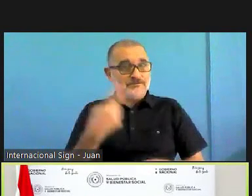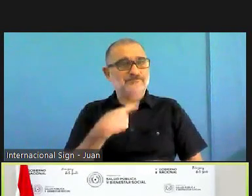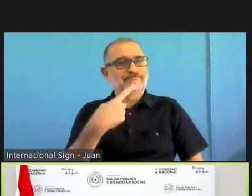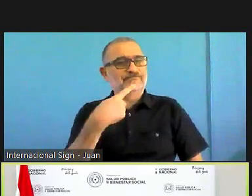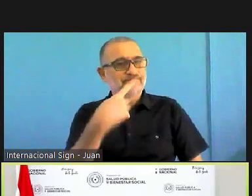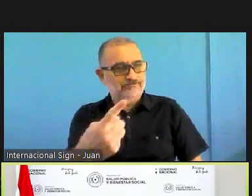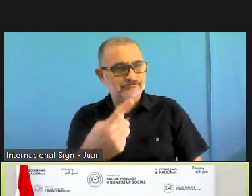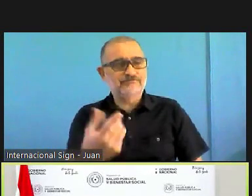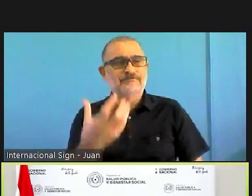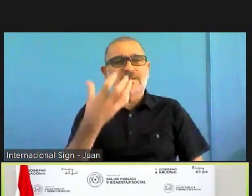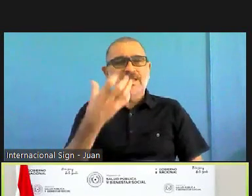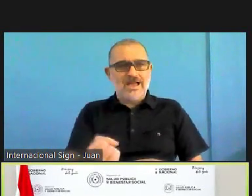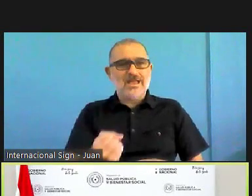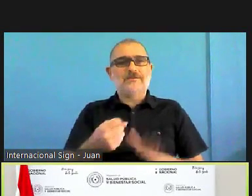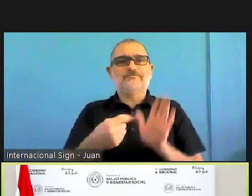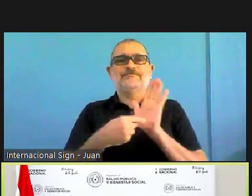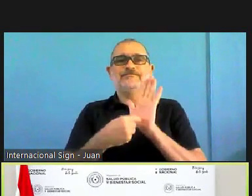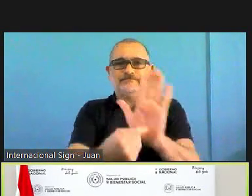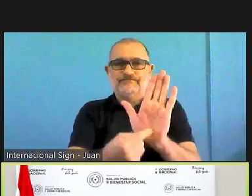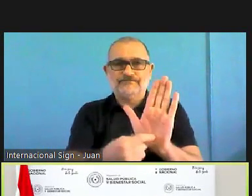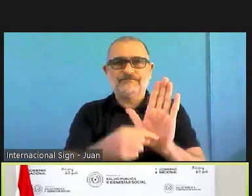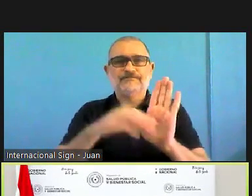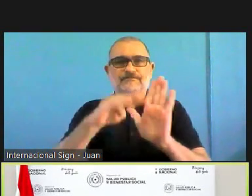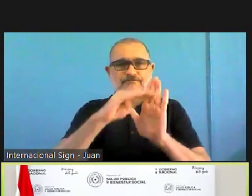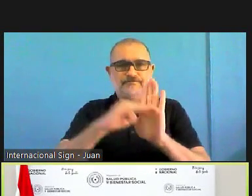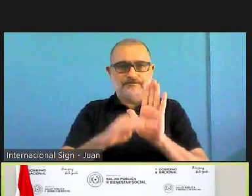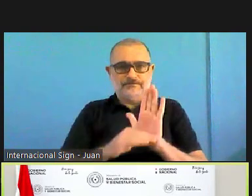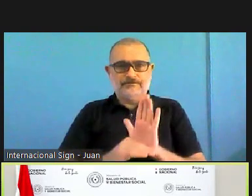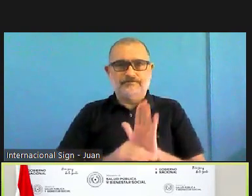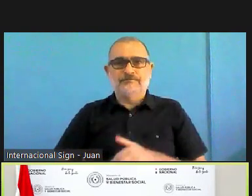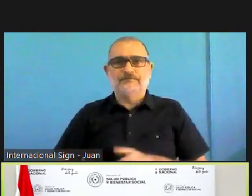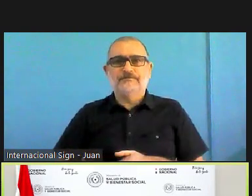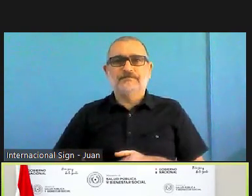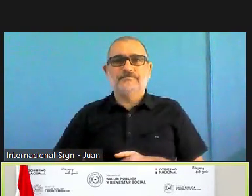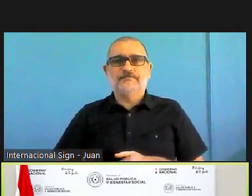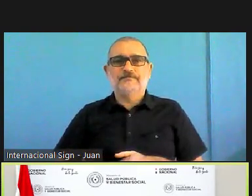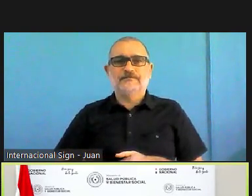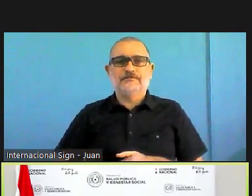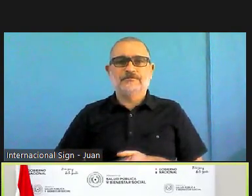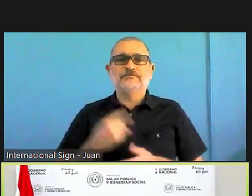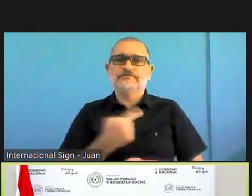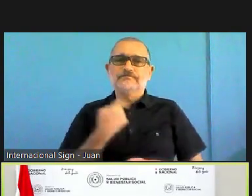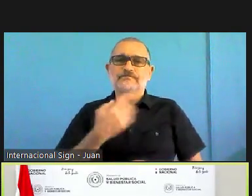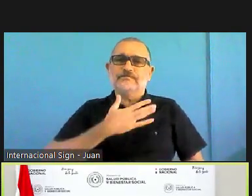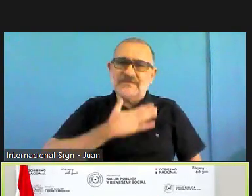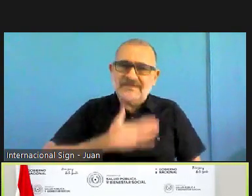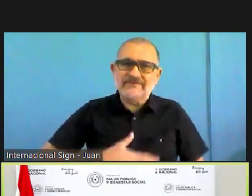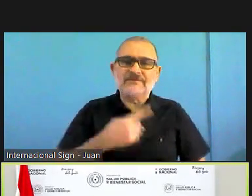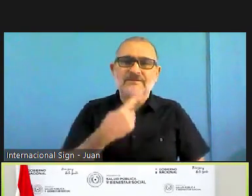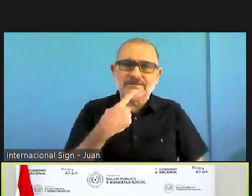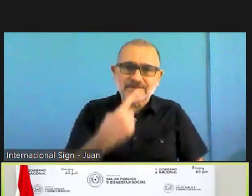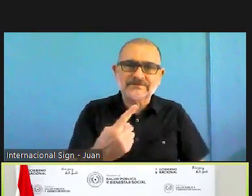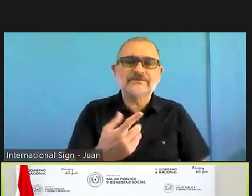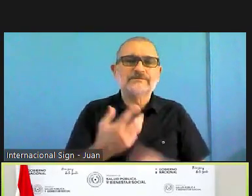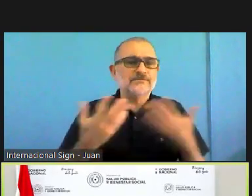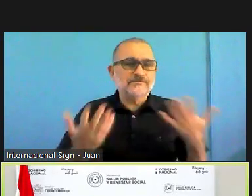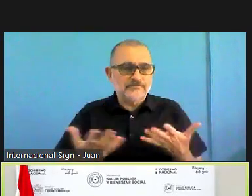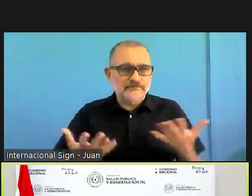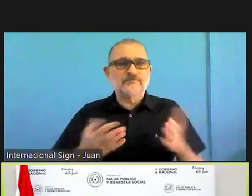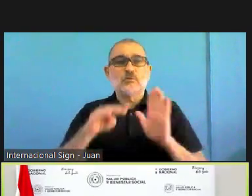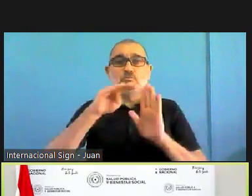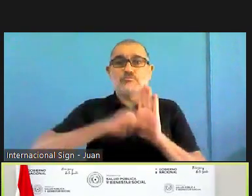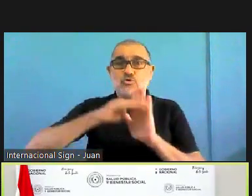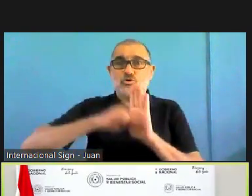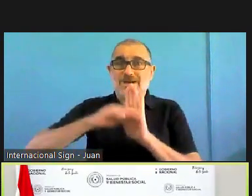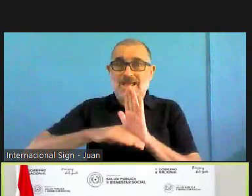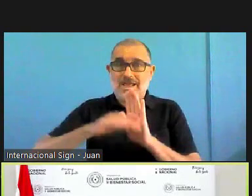estrategia a las 18 regiones de todo el país. ¿Sí? Bueno, con una resolución en mano, nos pusimos manos a la obra,